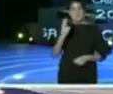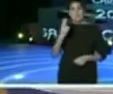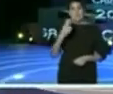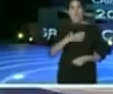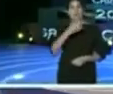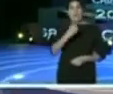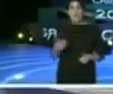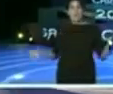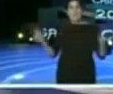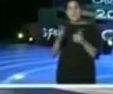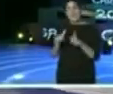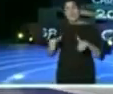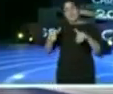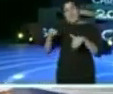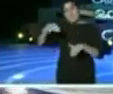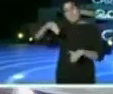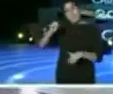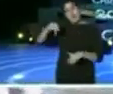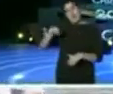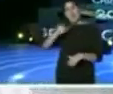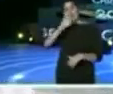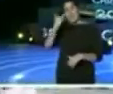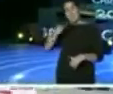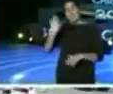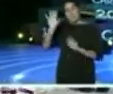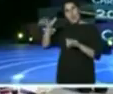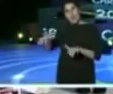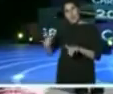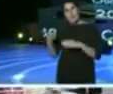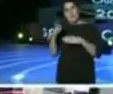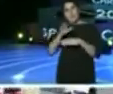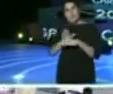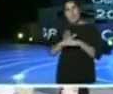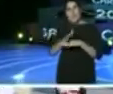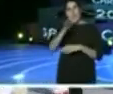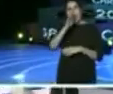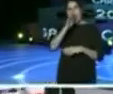acompaña la candidata Manuela Hernández León, representante de Puente Alta.